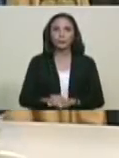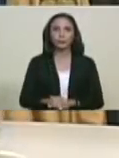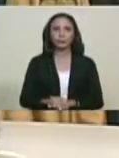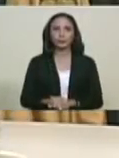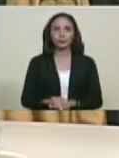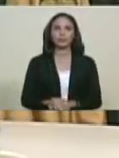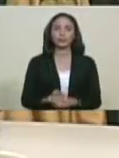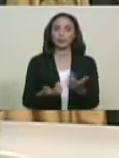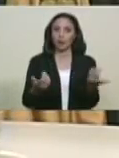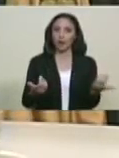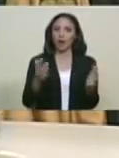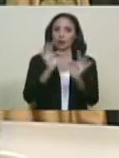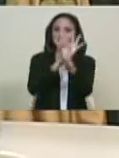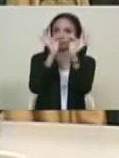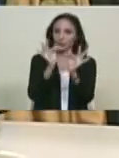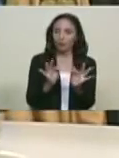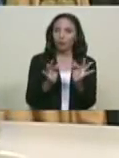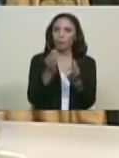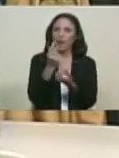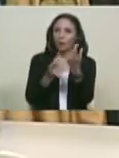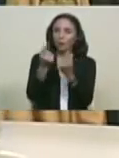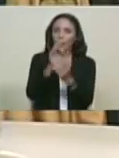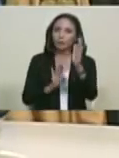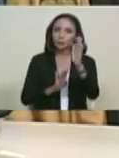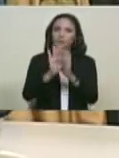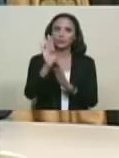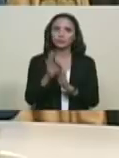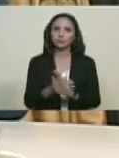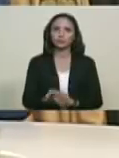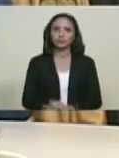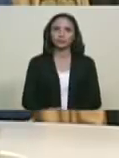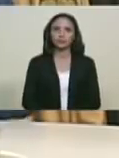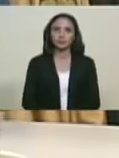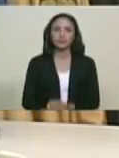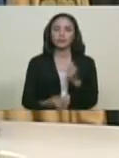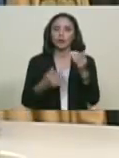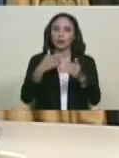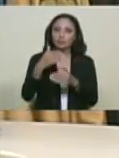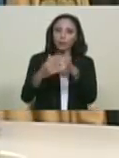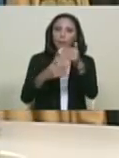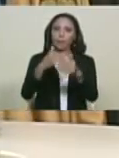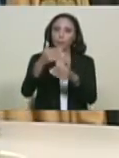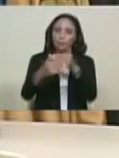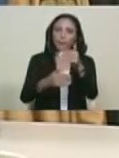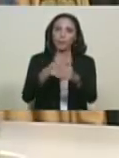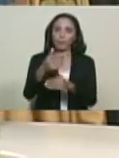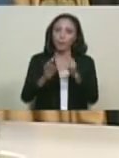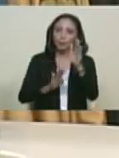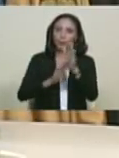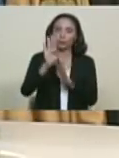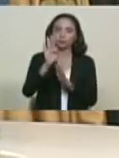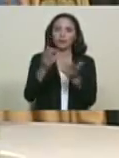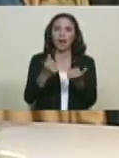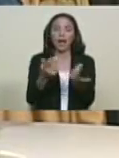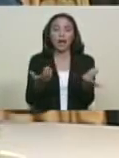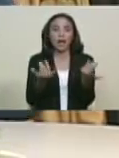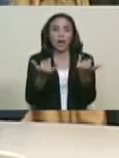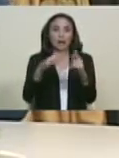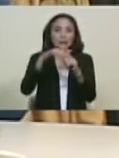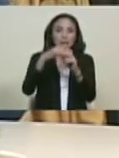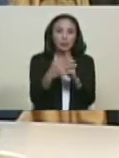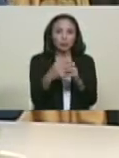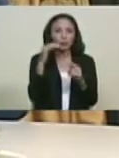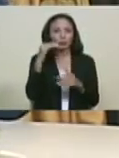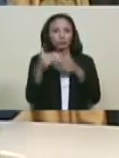de una nueva economía que vaya surgiendo a partir de las nuevas regularidades factores